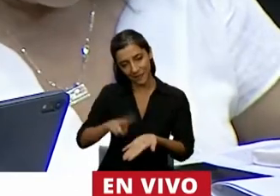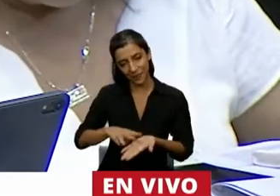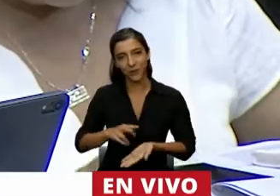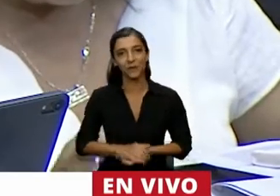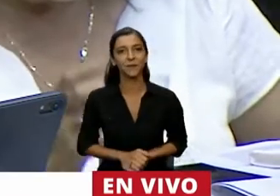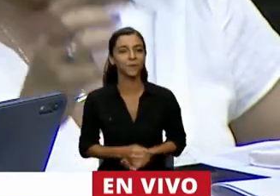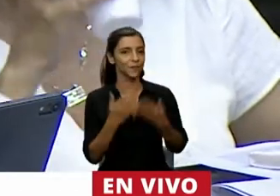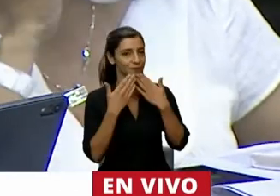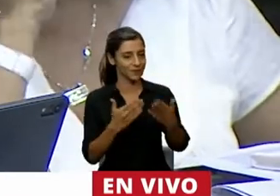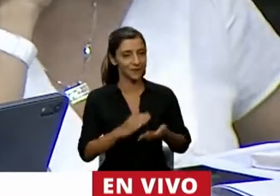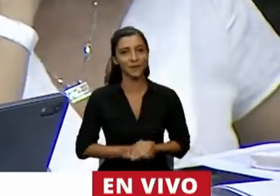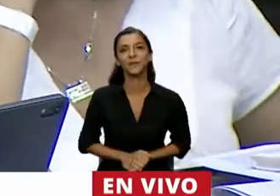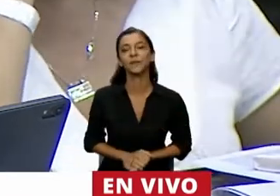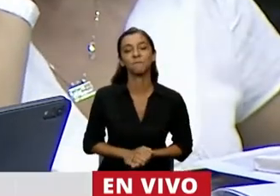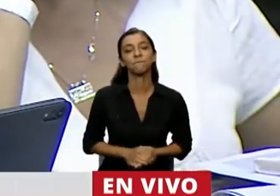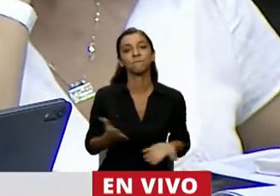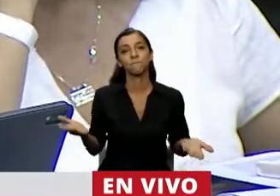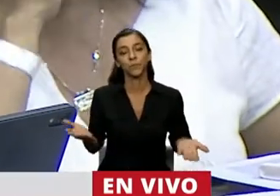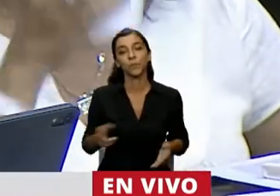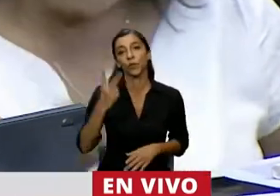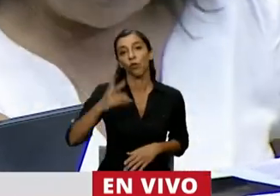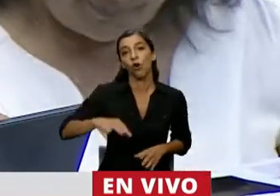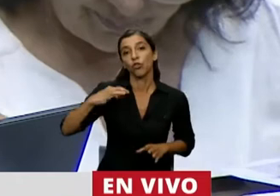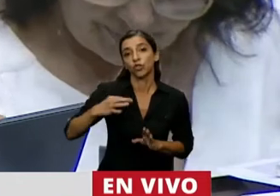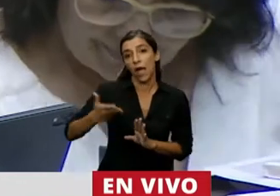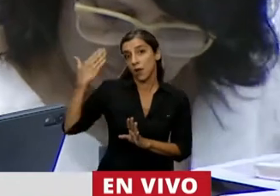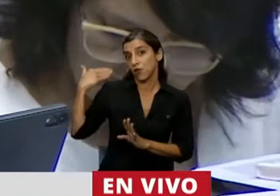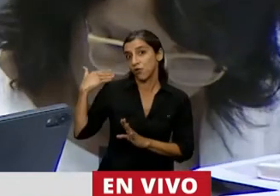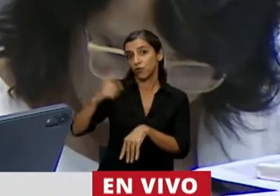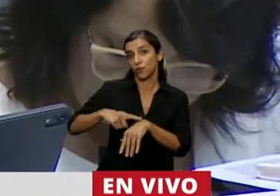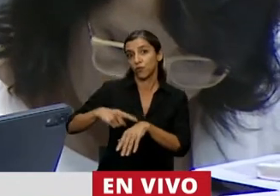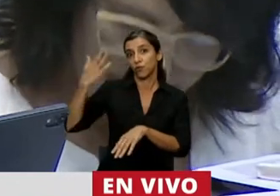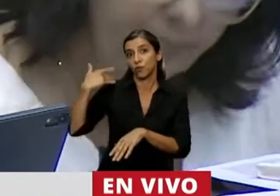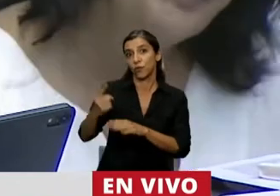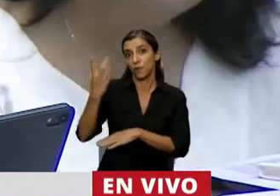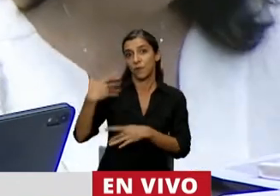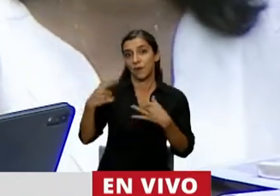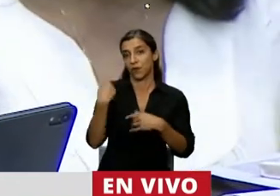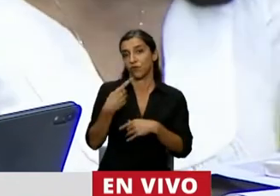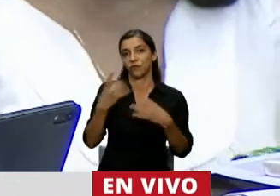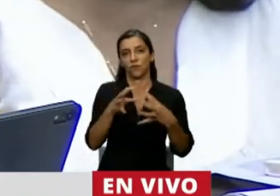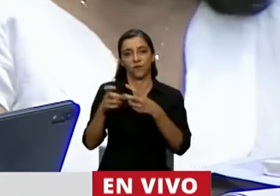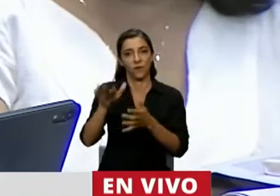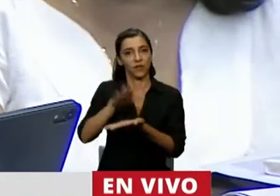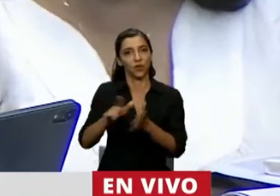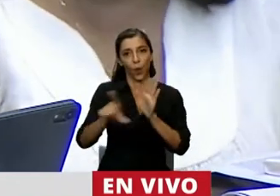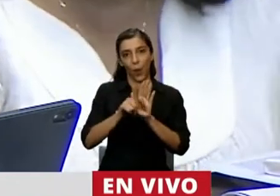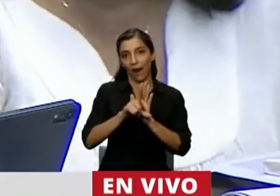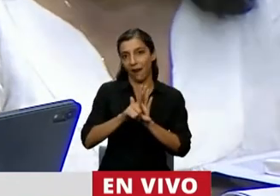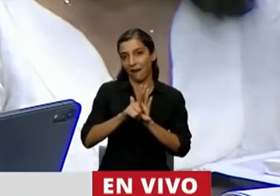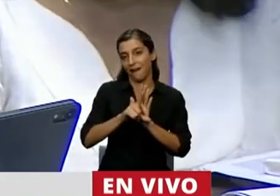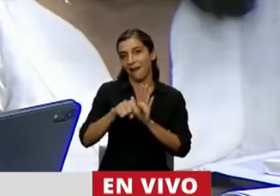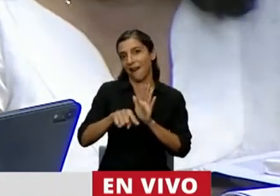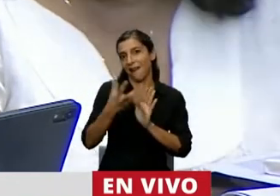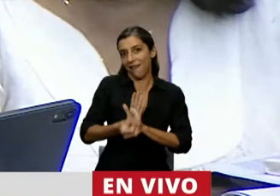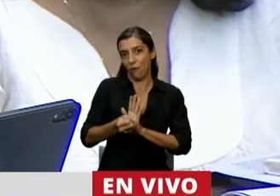Muchas gracias. Transcurrieron más de 2 años desde que se debatió por primera vez la legalización del aborto